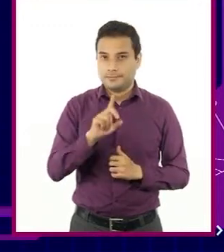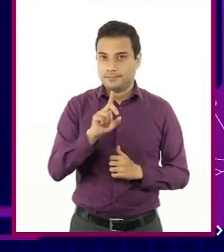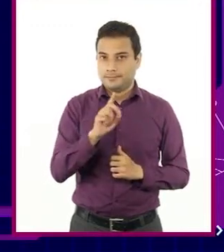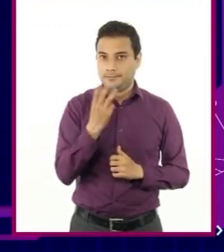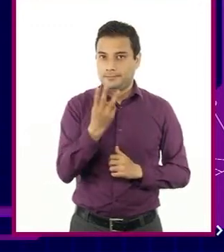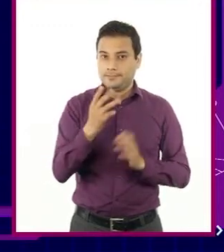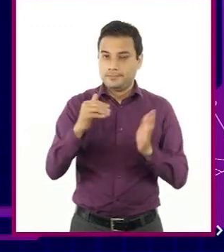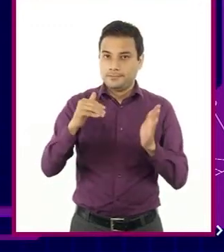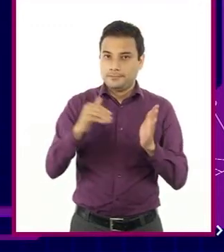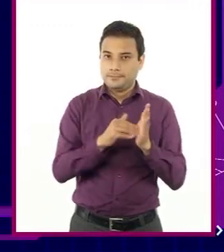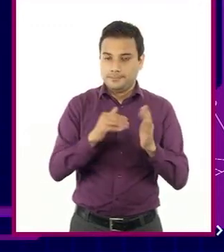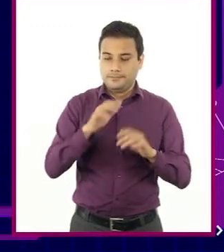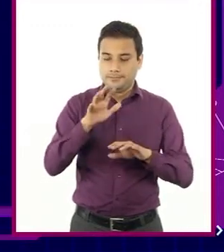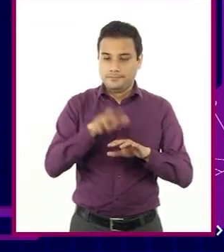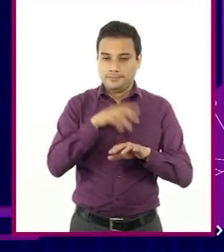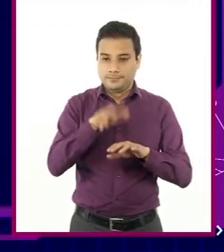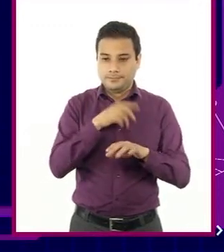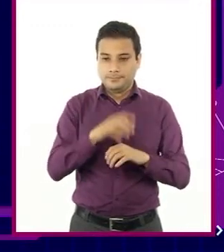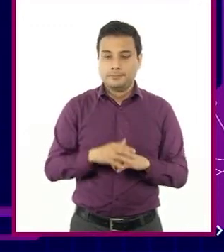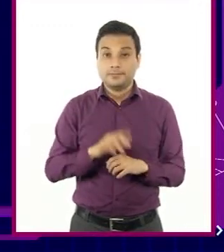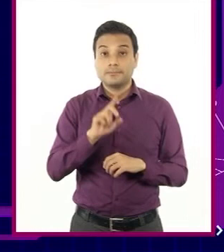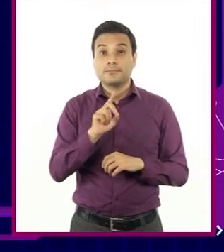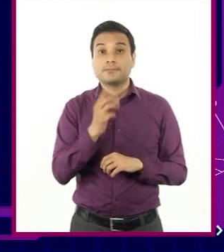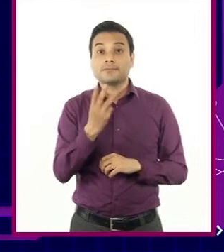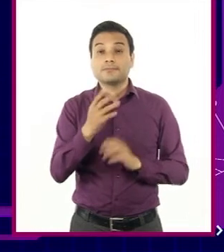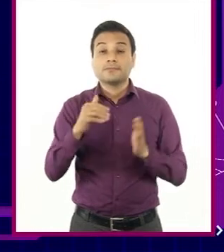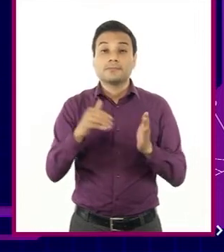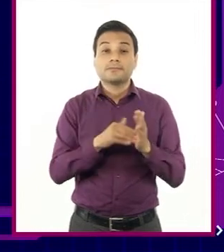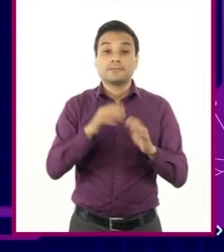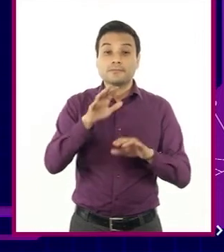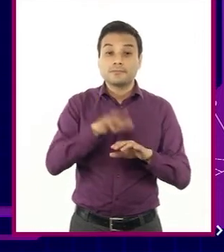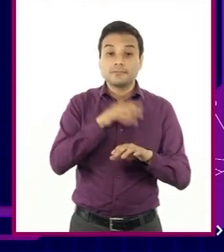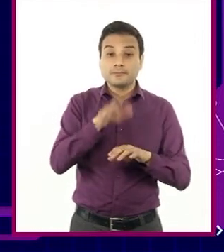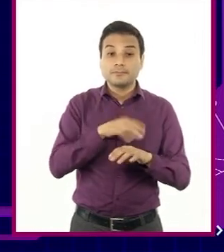de donde se obtiene 33.000 pies por